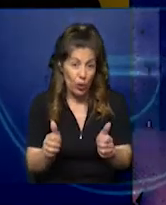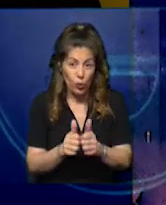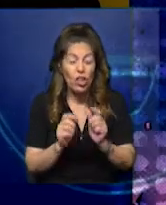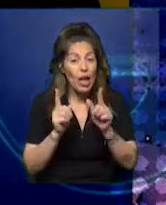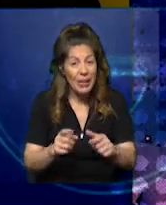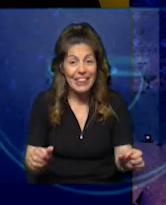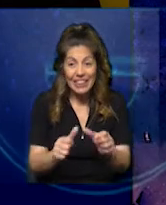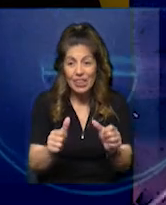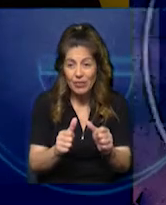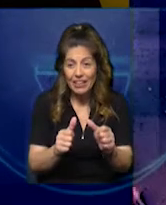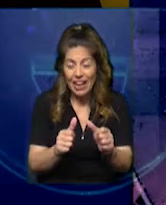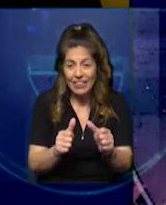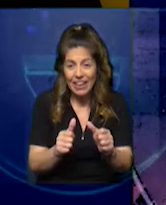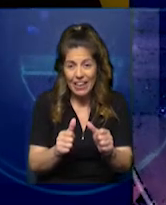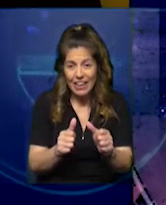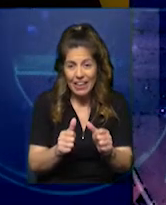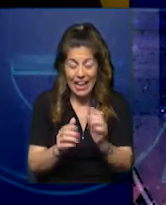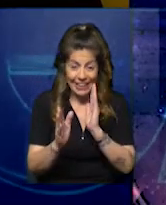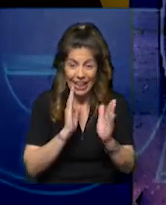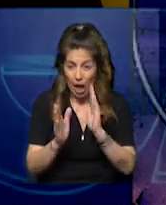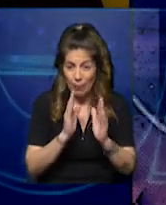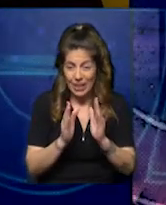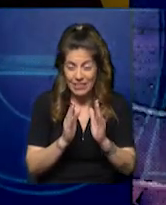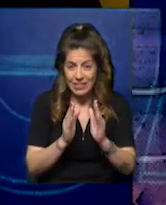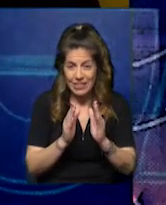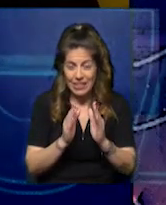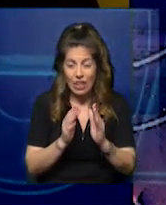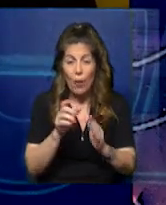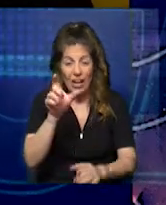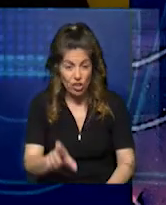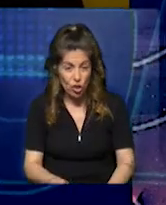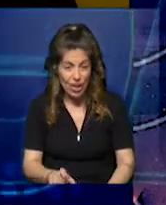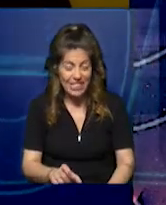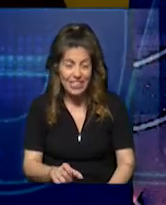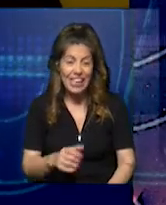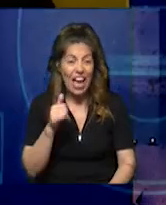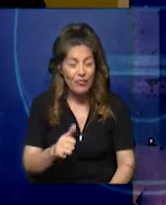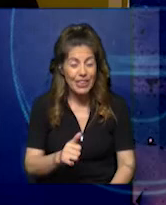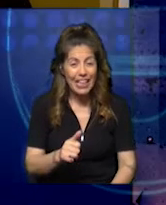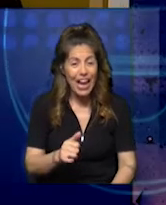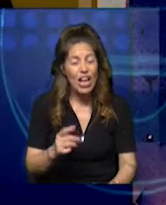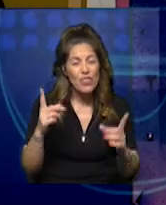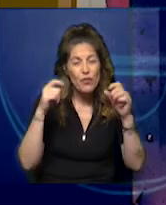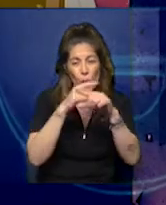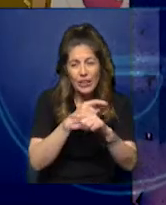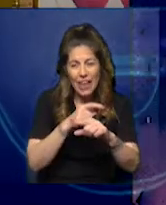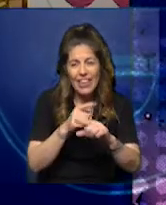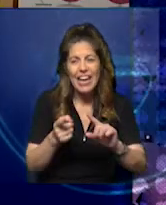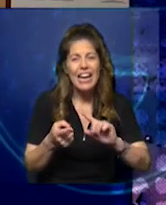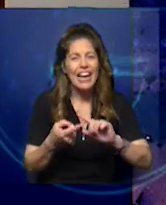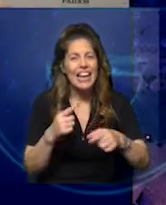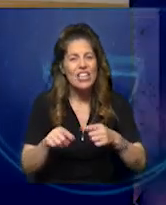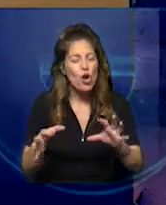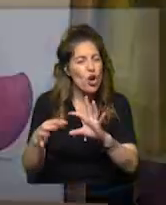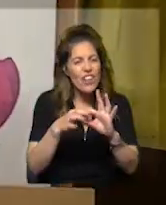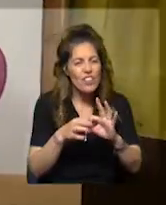personas que e presentaban determinadas dificultades en relación con el vínculo de pareja e